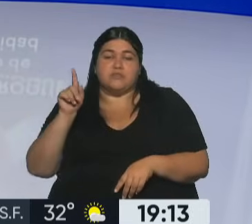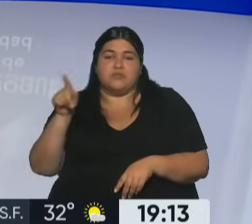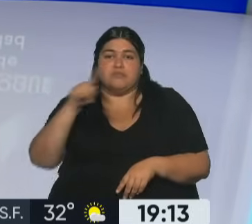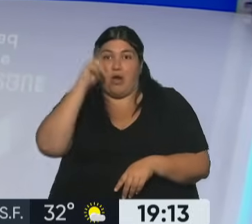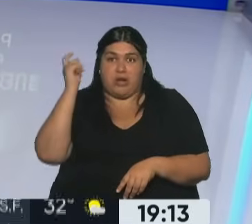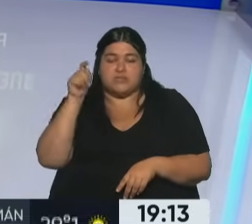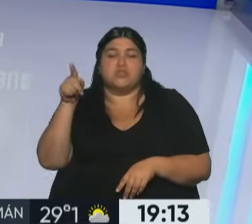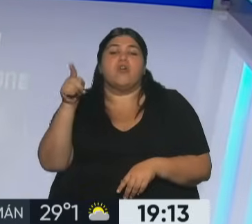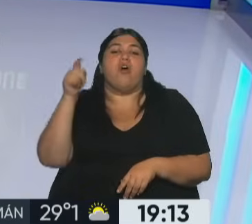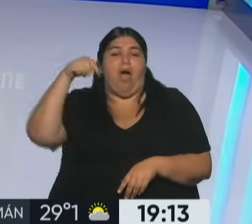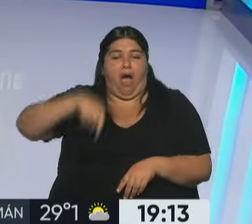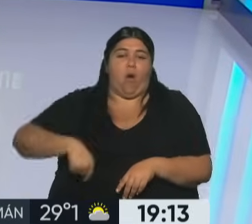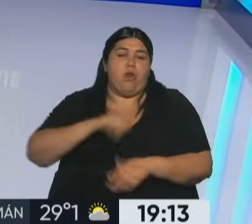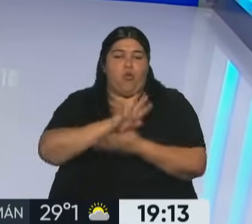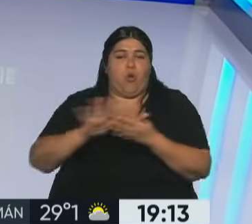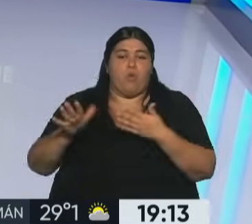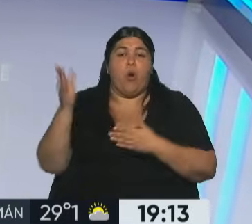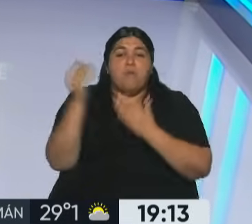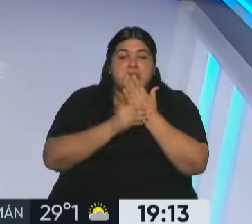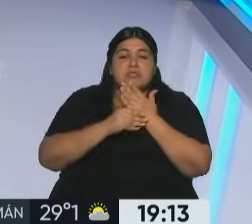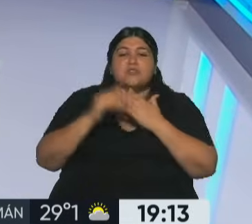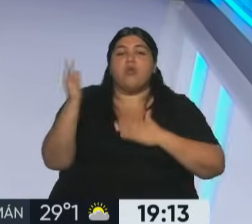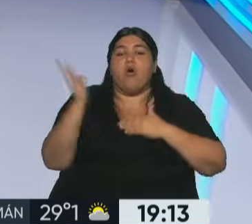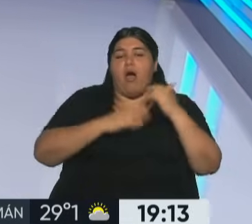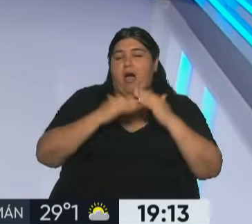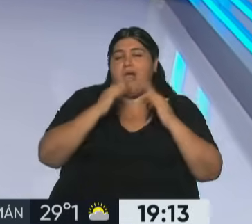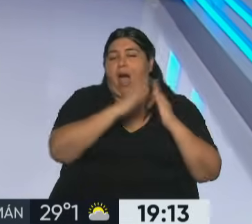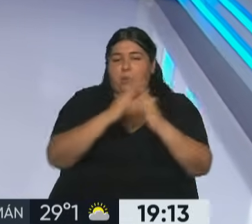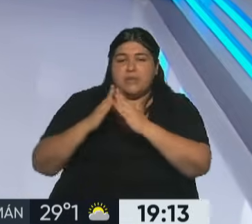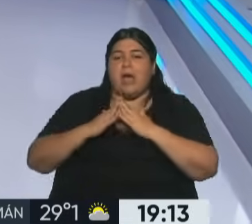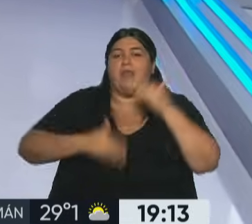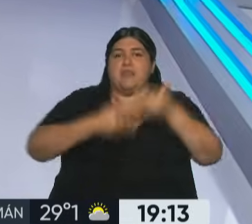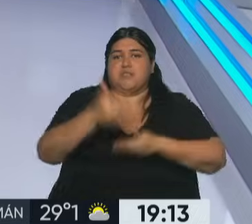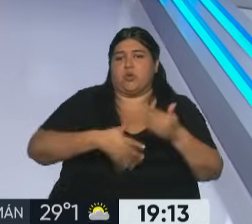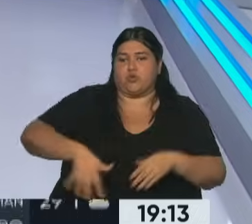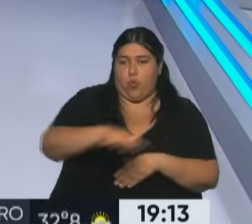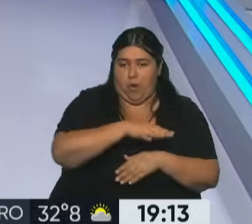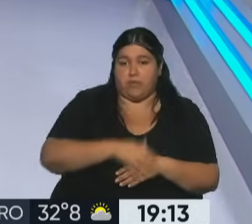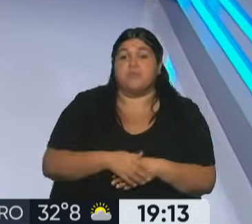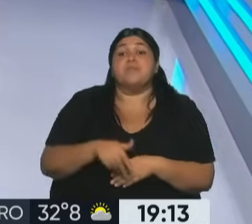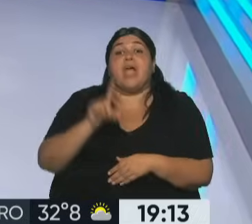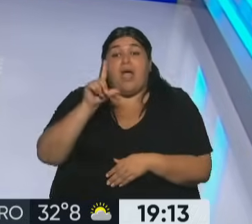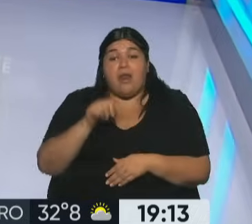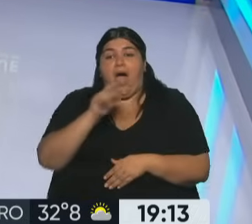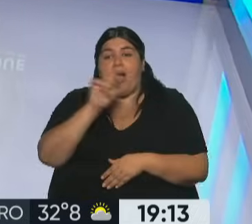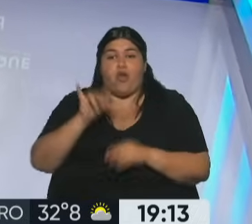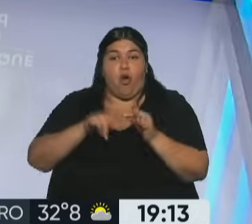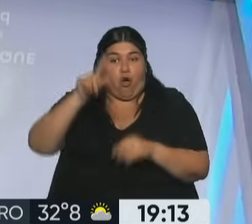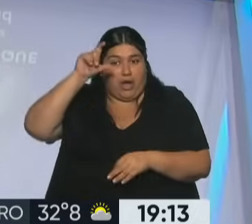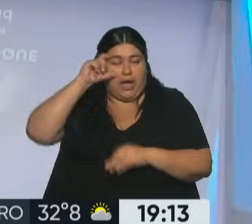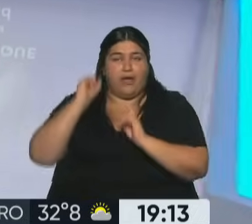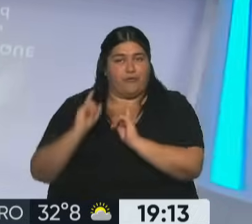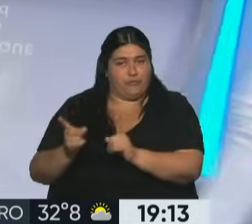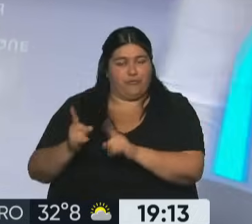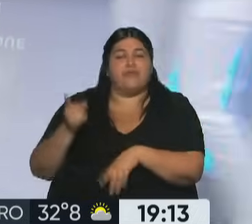a ser la ministra de hábitat y desarrollo urbano en la provincia de Buenos Aires y al frente del desarrollo de la comunidad queda Andrés larroque que se mantiene